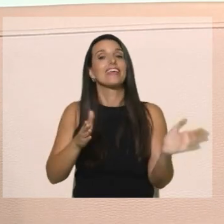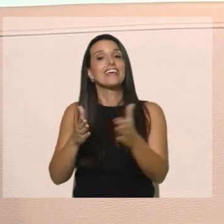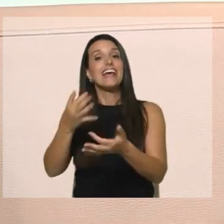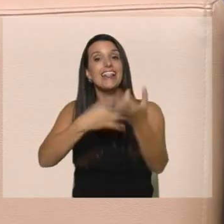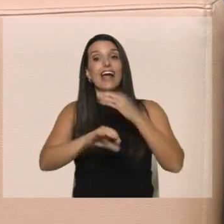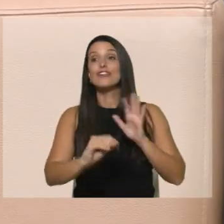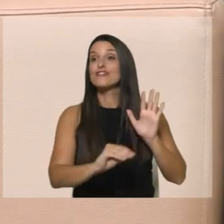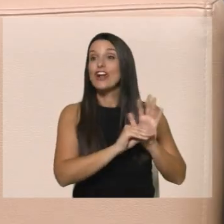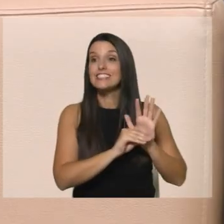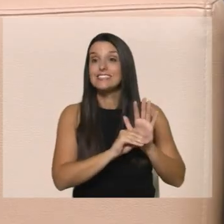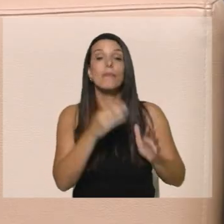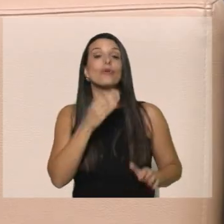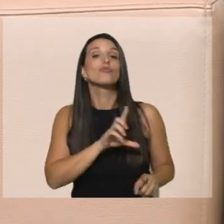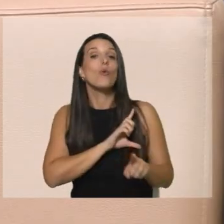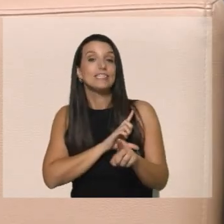Solís, Luis,